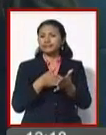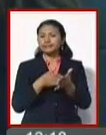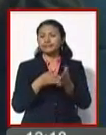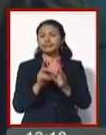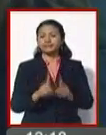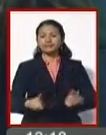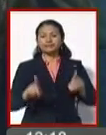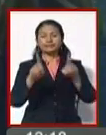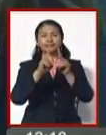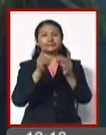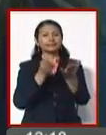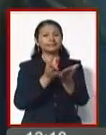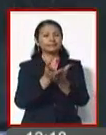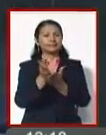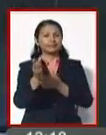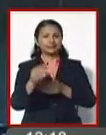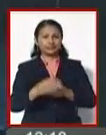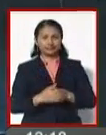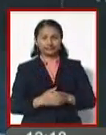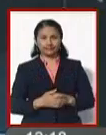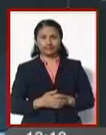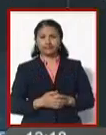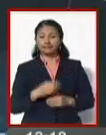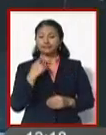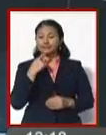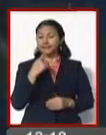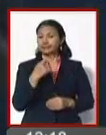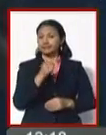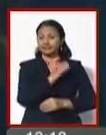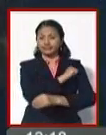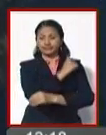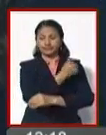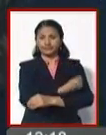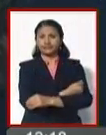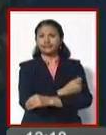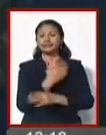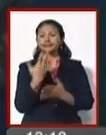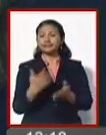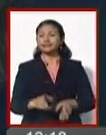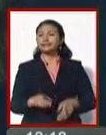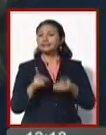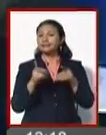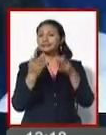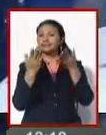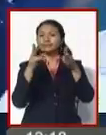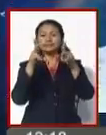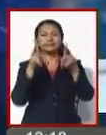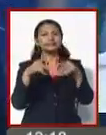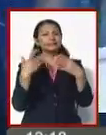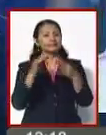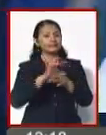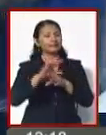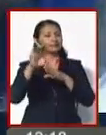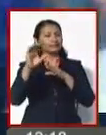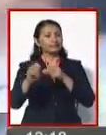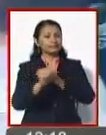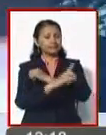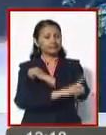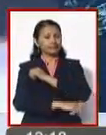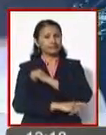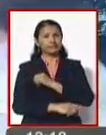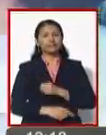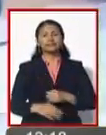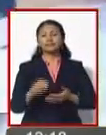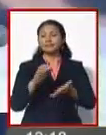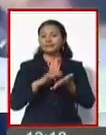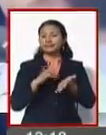a la dignidad humana y a sus derechos constitucionales. La autoridad indicó que en su visita recibió denuncias que existen personas que ya cumplieron con su sentencia